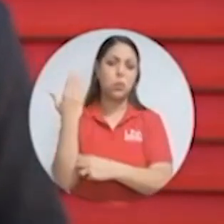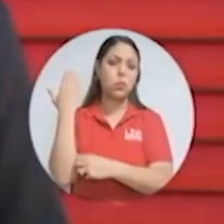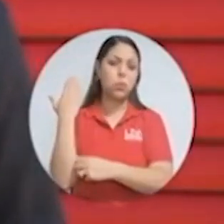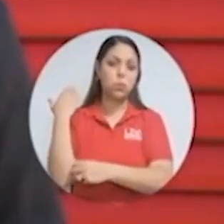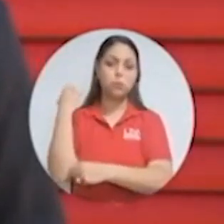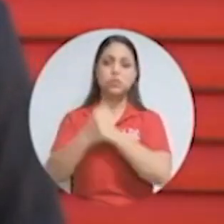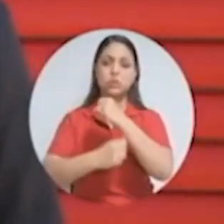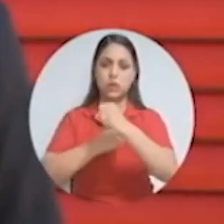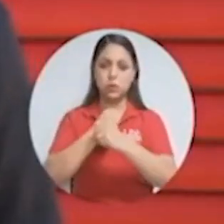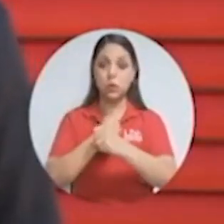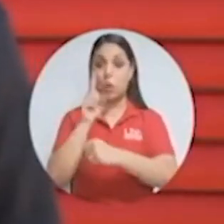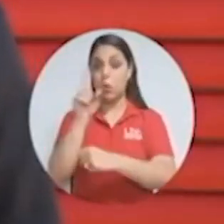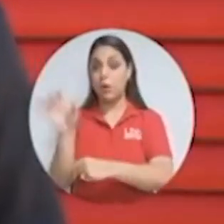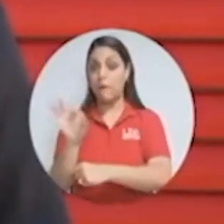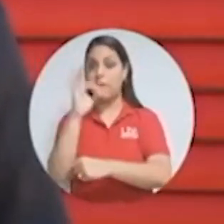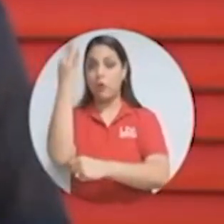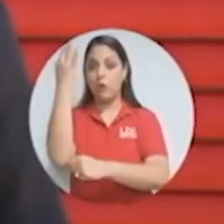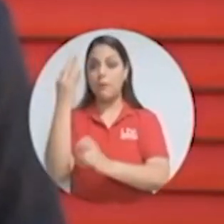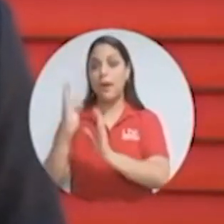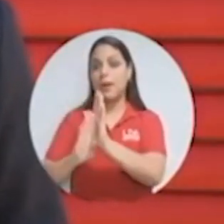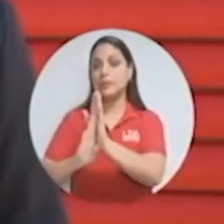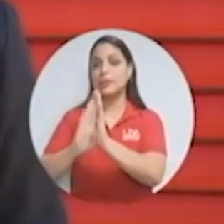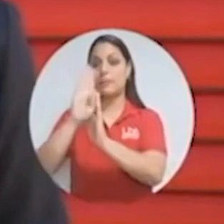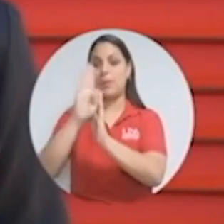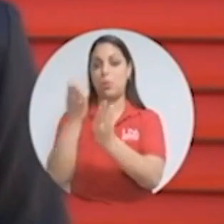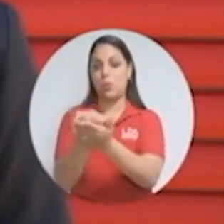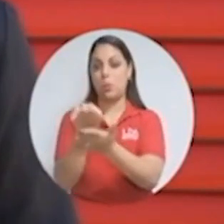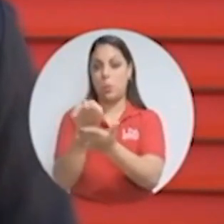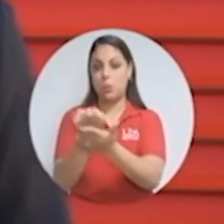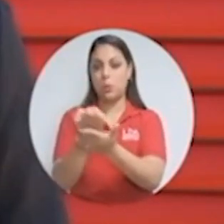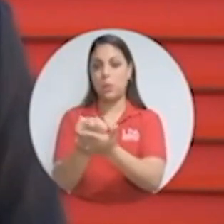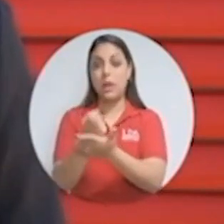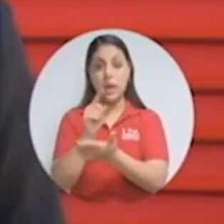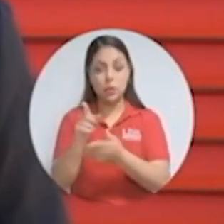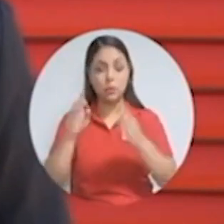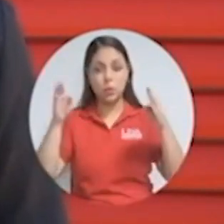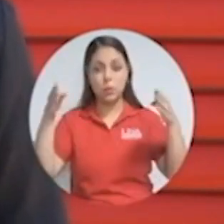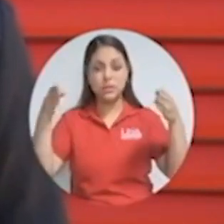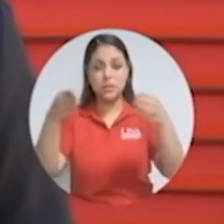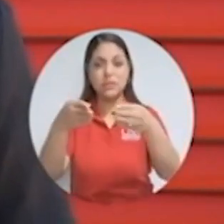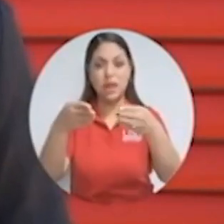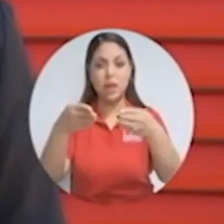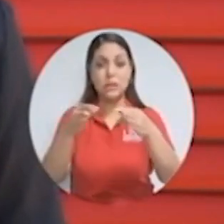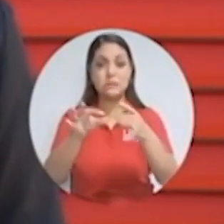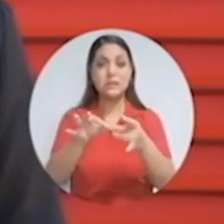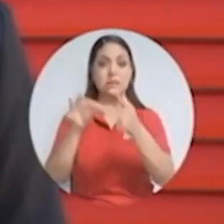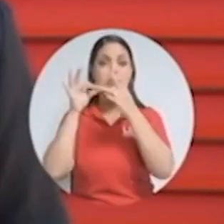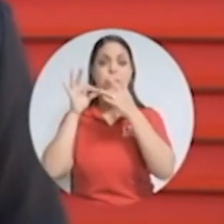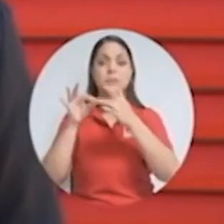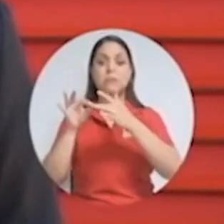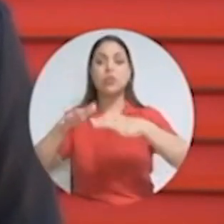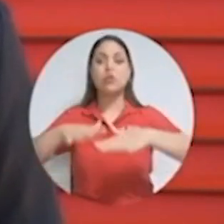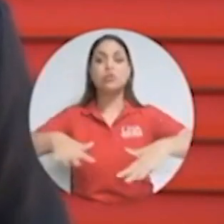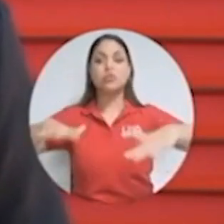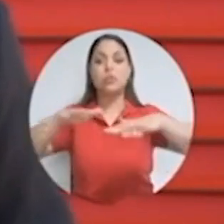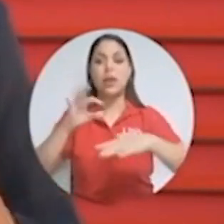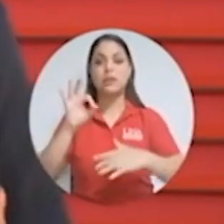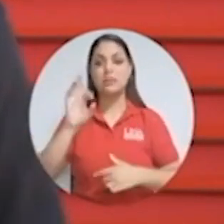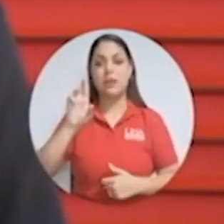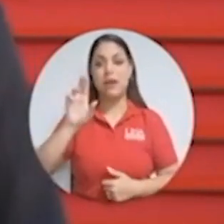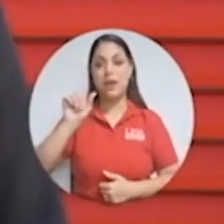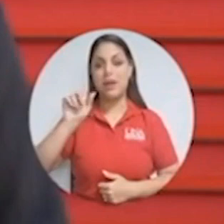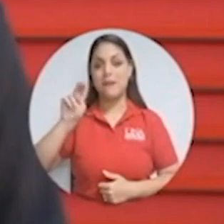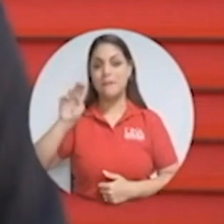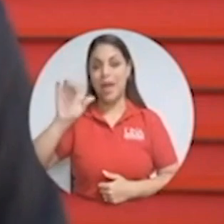ver con el estilo de crecimiento económico. Este ha sido muy concentrado, particularmente impulsado por zonas francas, que son empresas que si